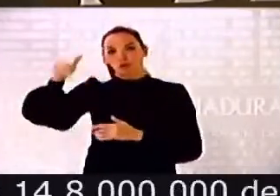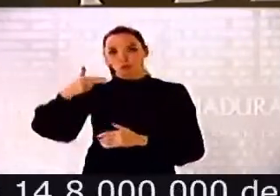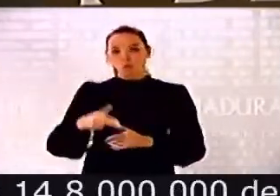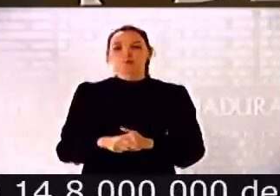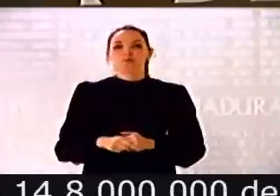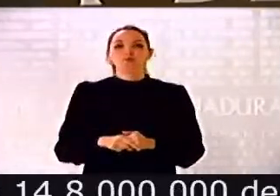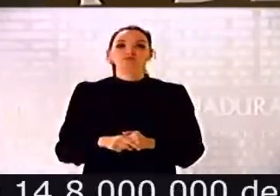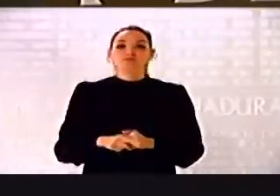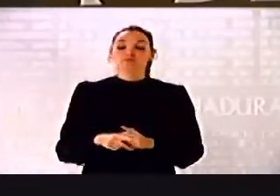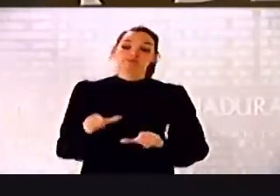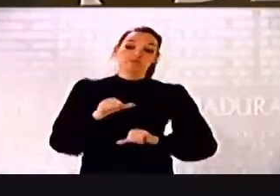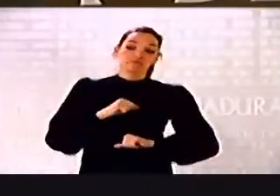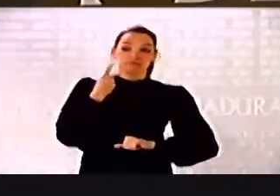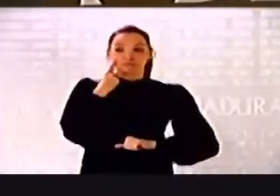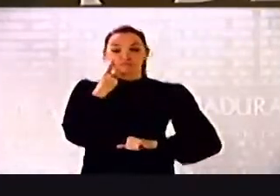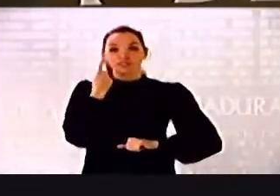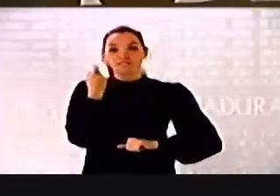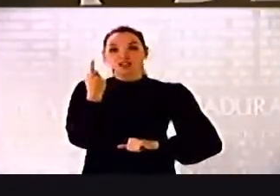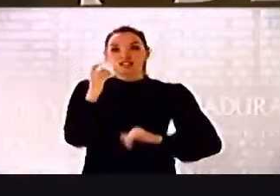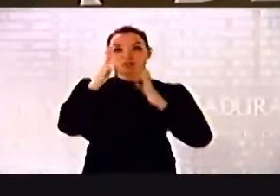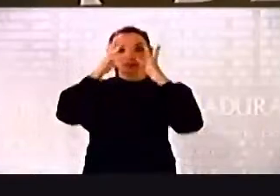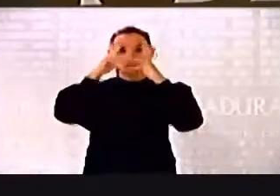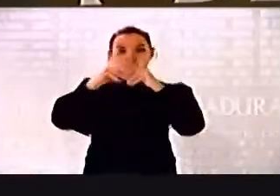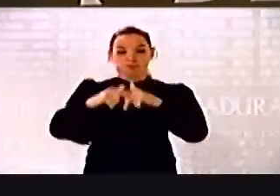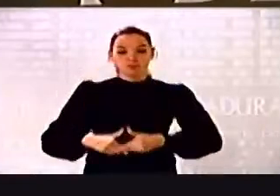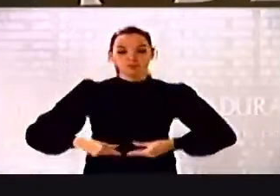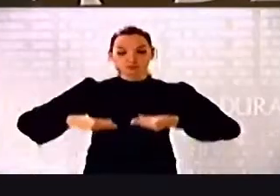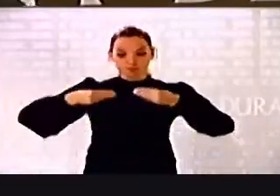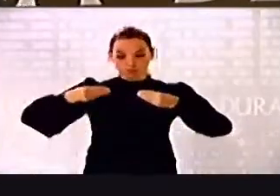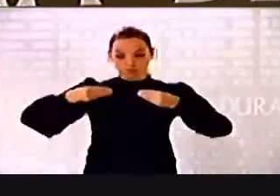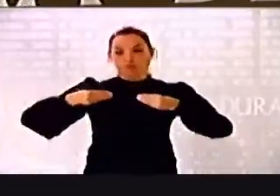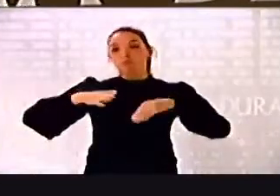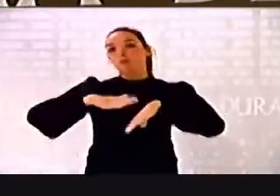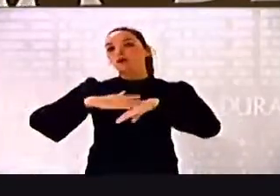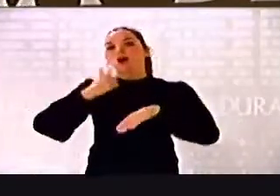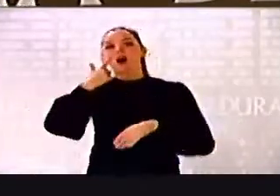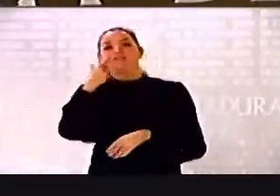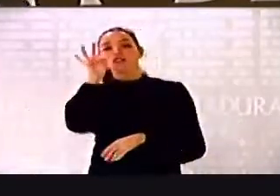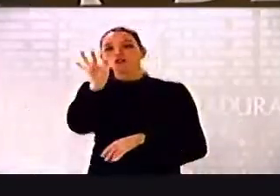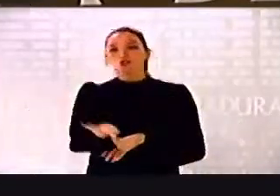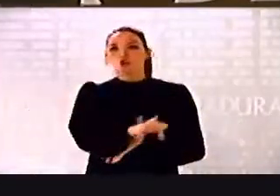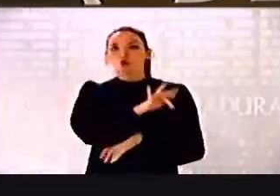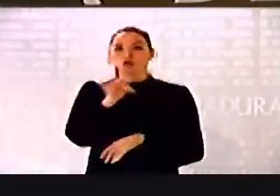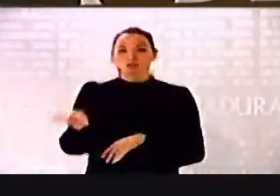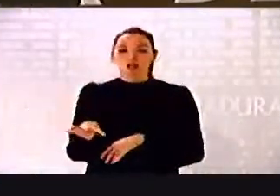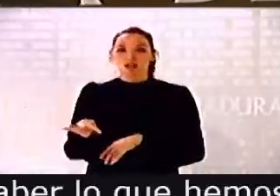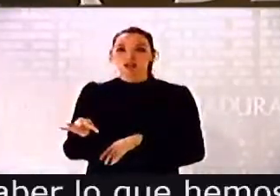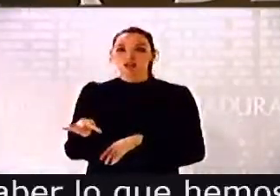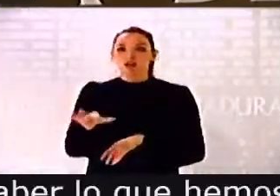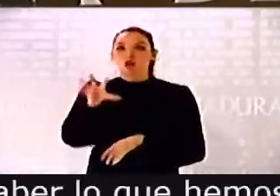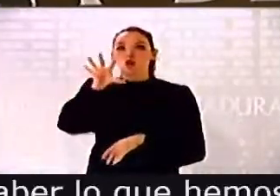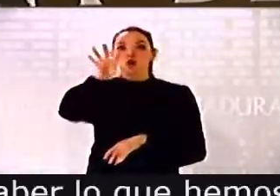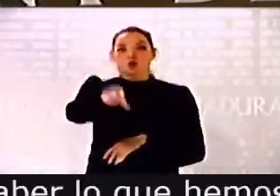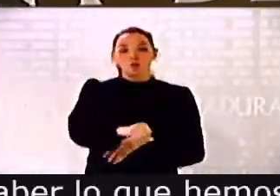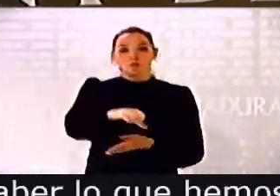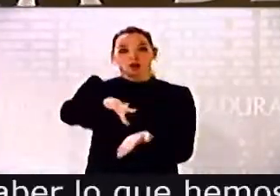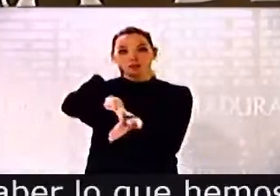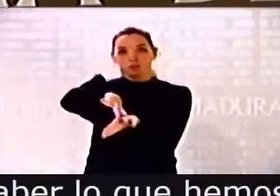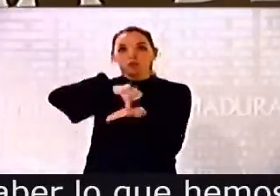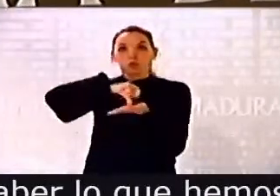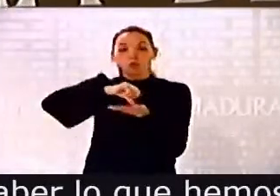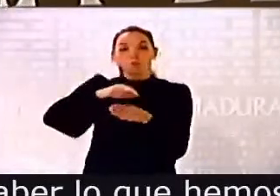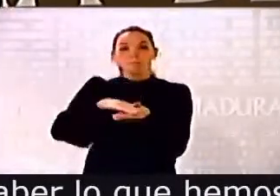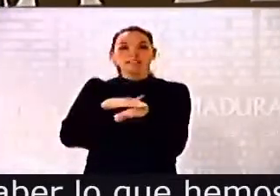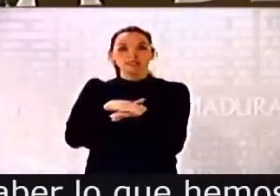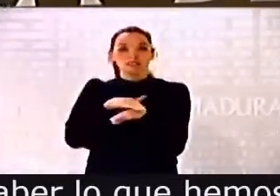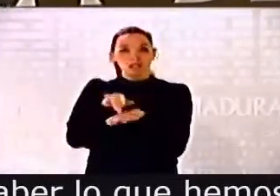Estamos pendientes de cerrar las cuentas para saber lo que hemos invertido en la compra centralizada a través del Ministerio, que todavía